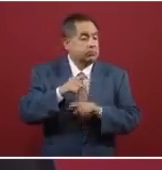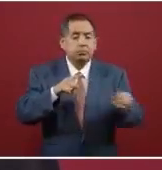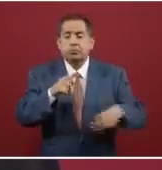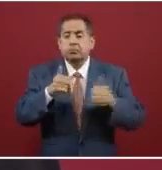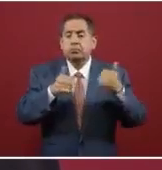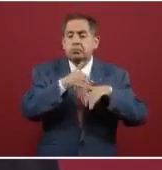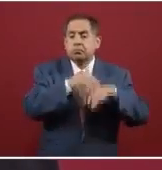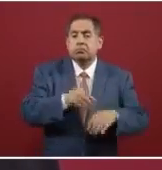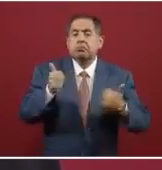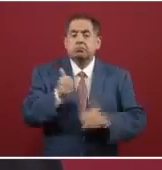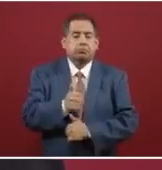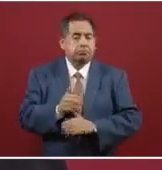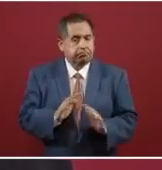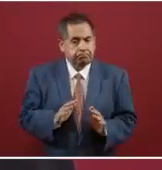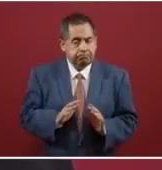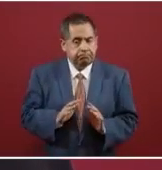Antes